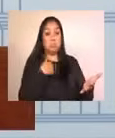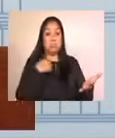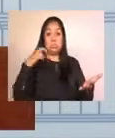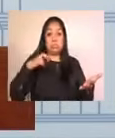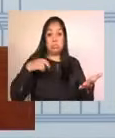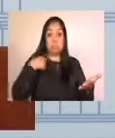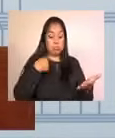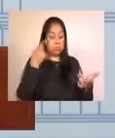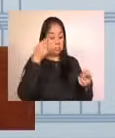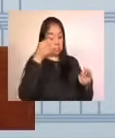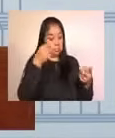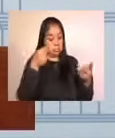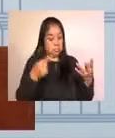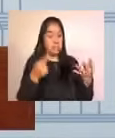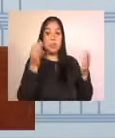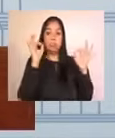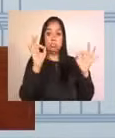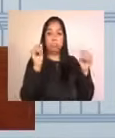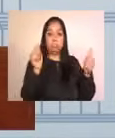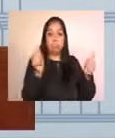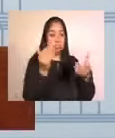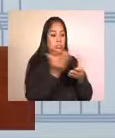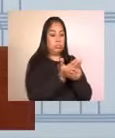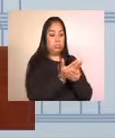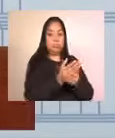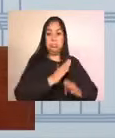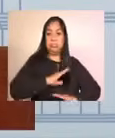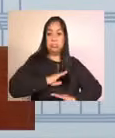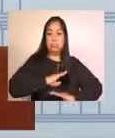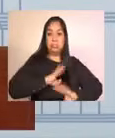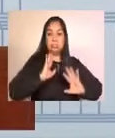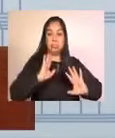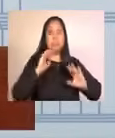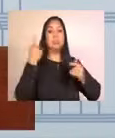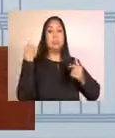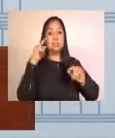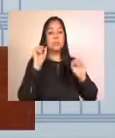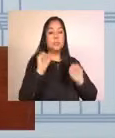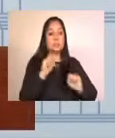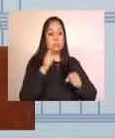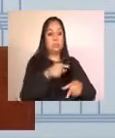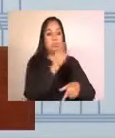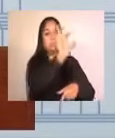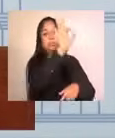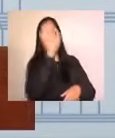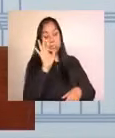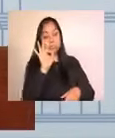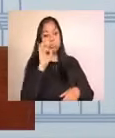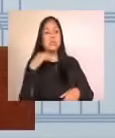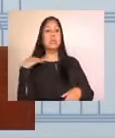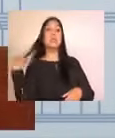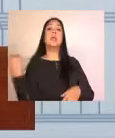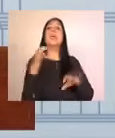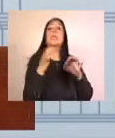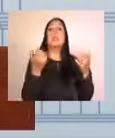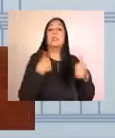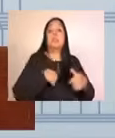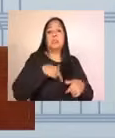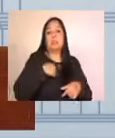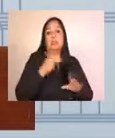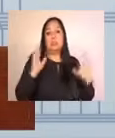que son prácticamente las condiciones esenciales para poder adjudicar, básicamente nosotros no tenemos